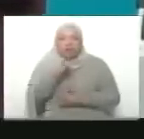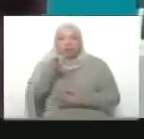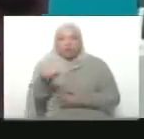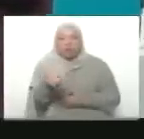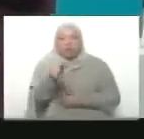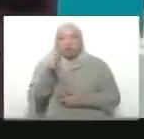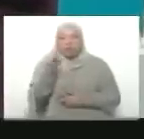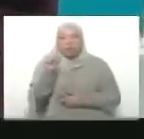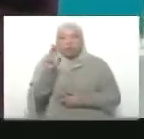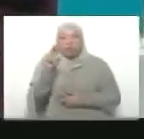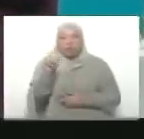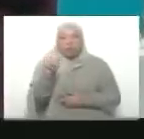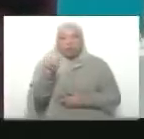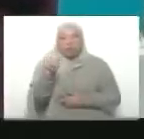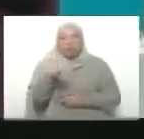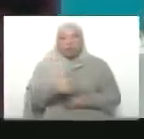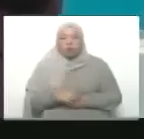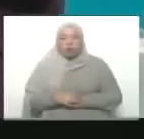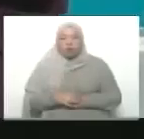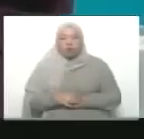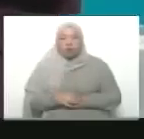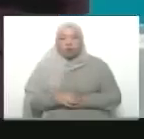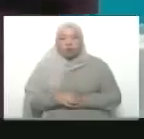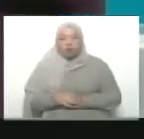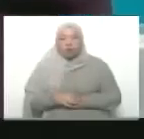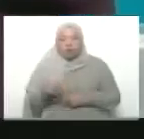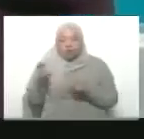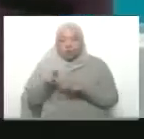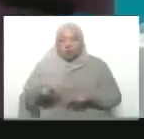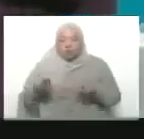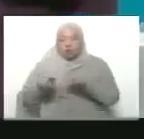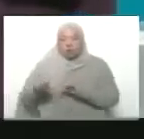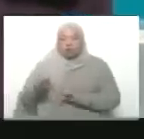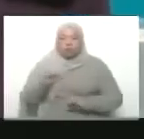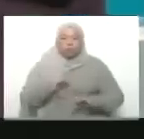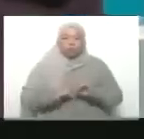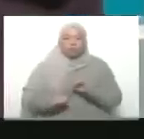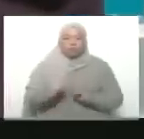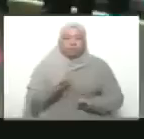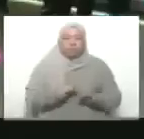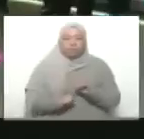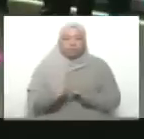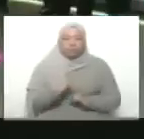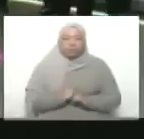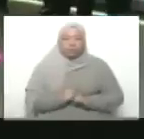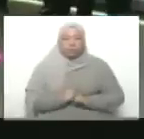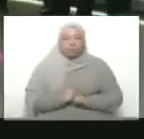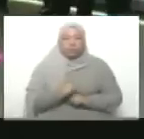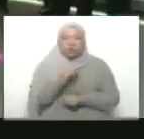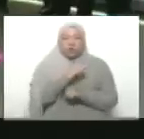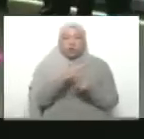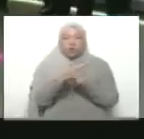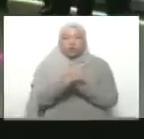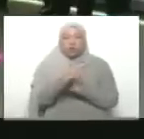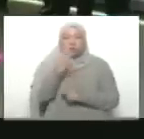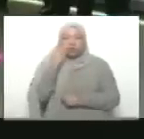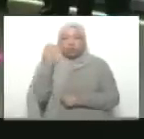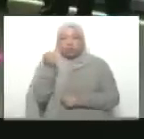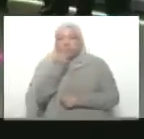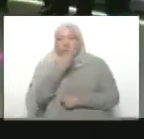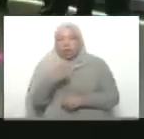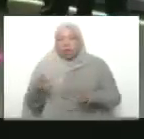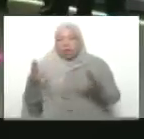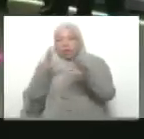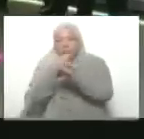báez también Juan Carlos investigador de la salsa también cultor y militante de la salsa Buenas noches